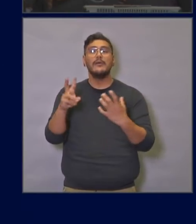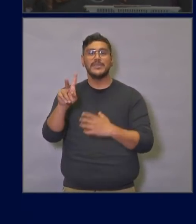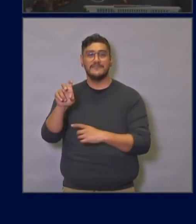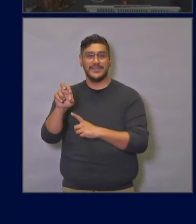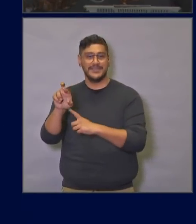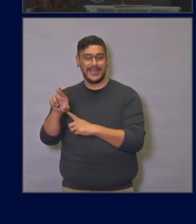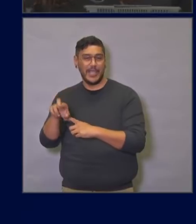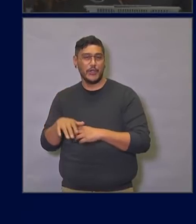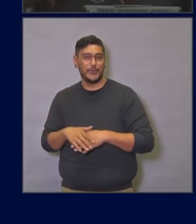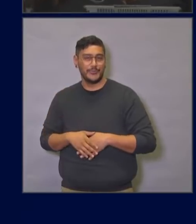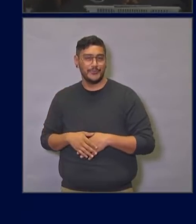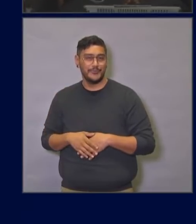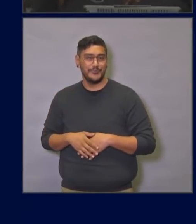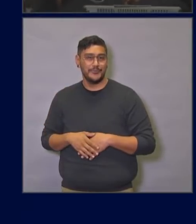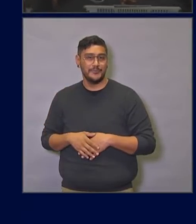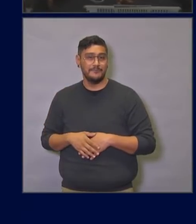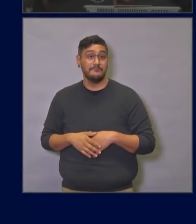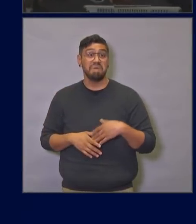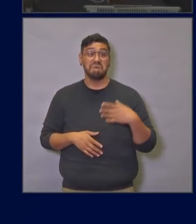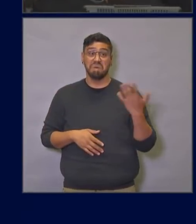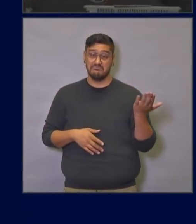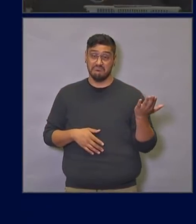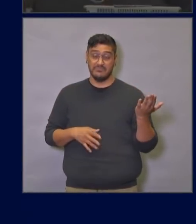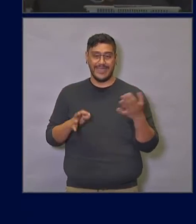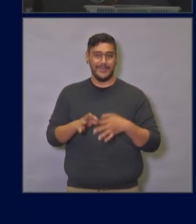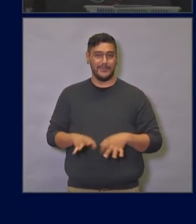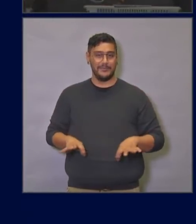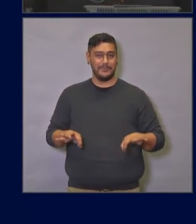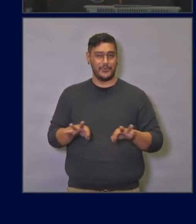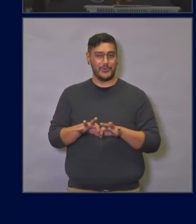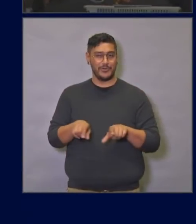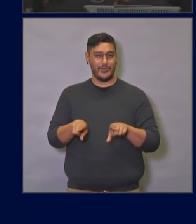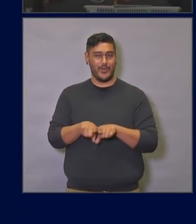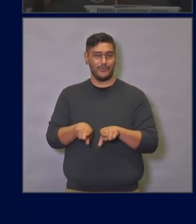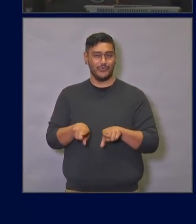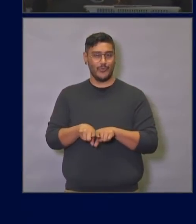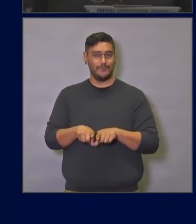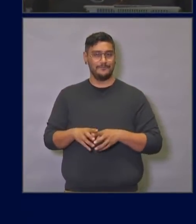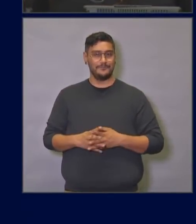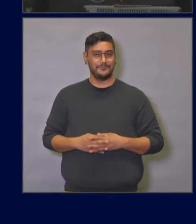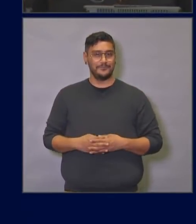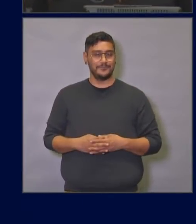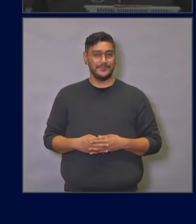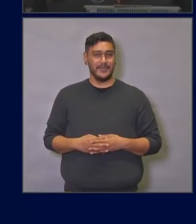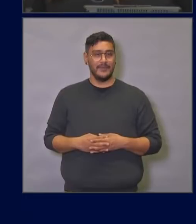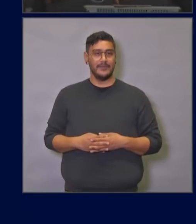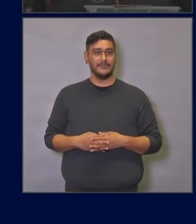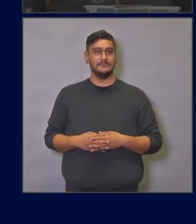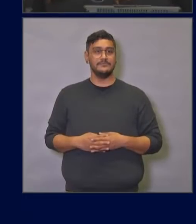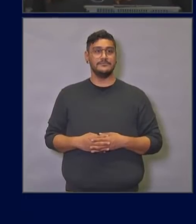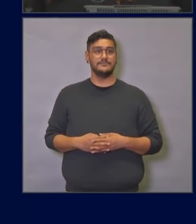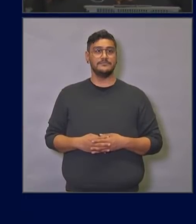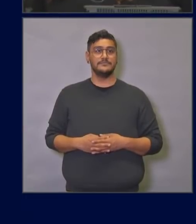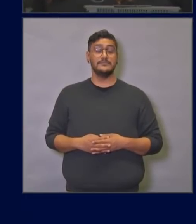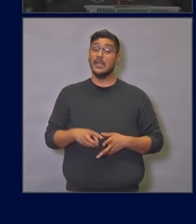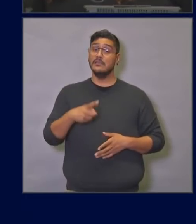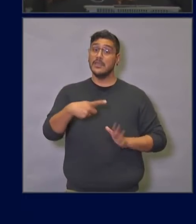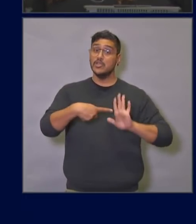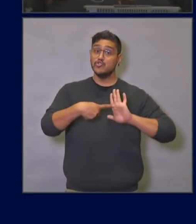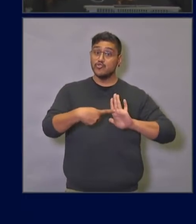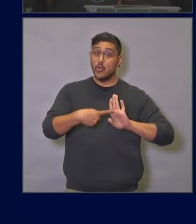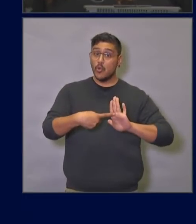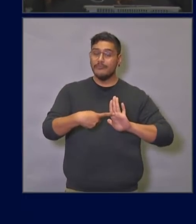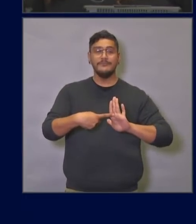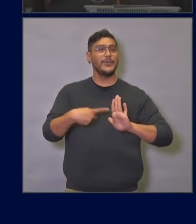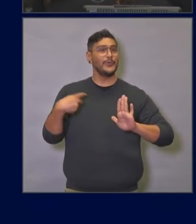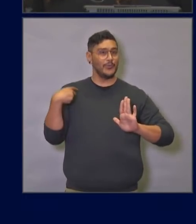Esta es otra pieza crítica que consideramos en términos de nuestras métricas de recuperación. Este gráfico nos muestra que estamos muy